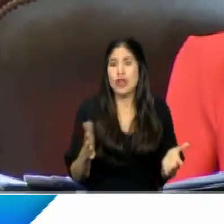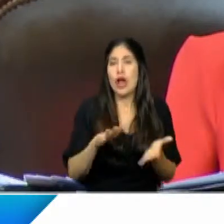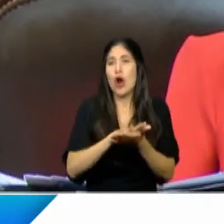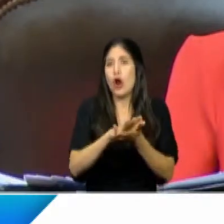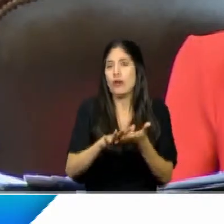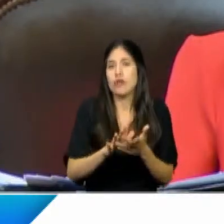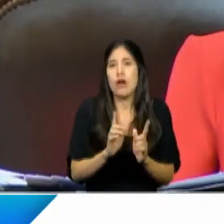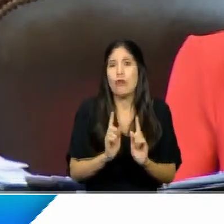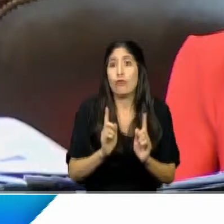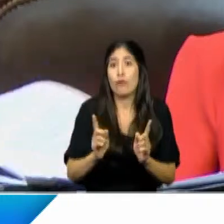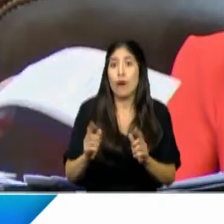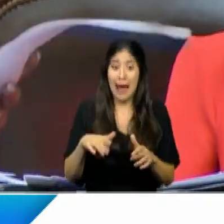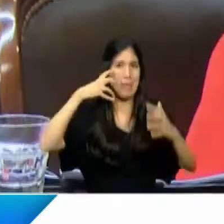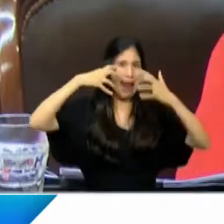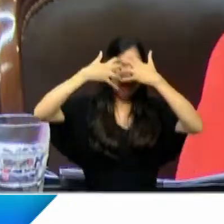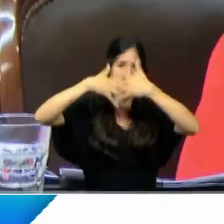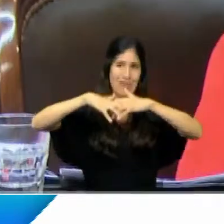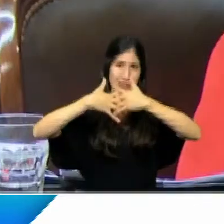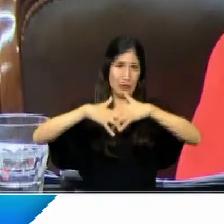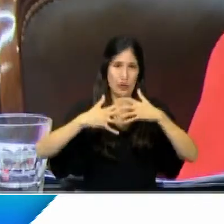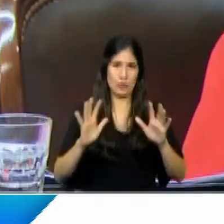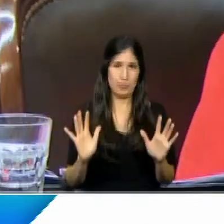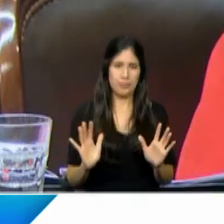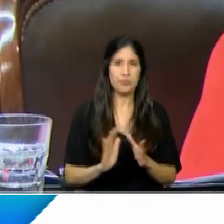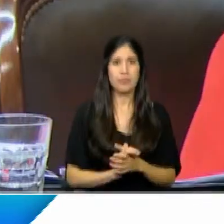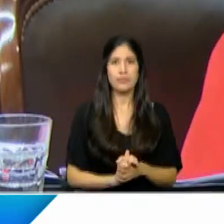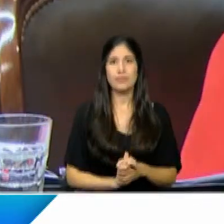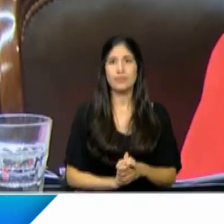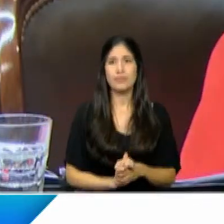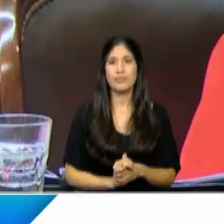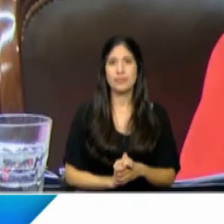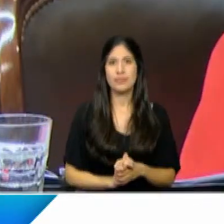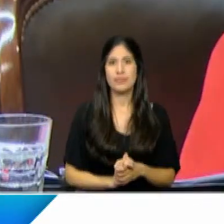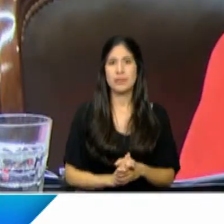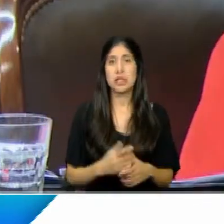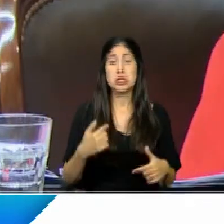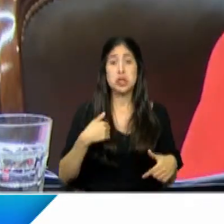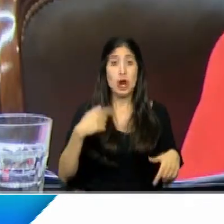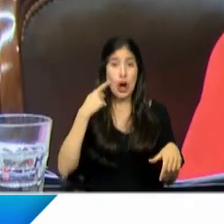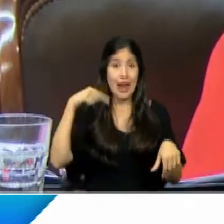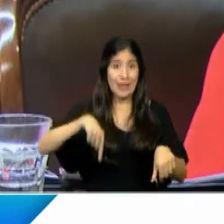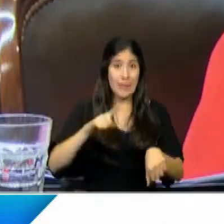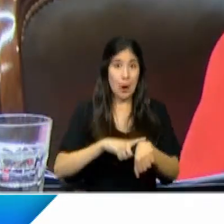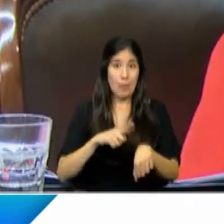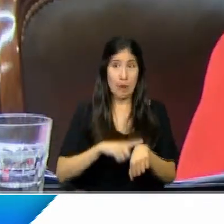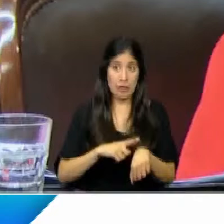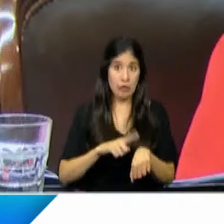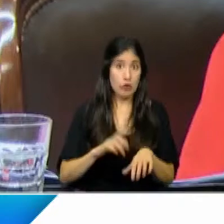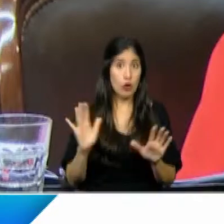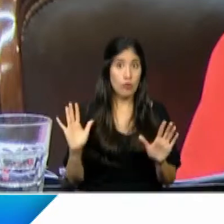alguien venga a invertir. Miren, yo creo que en este momento hay mucha gente